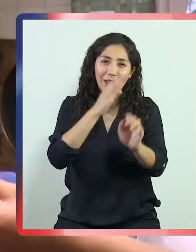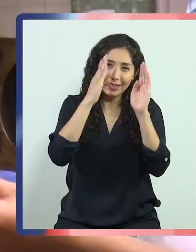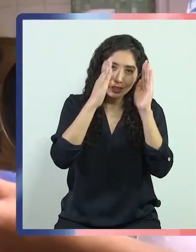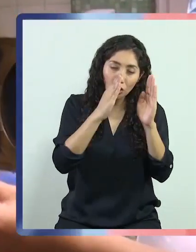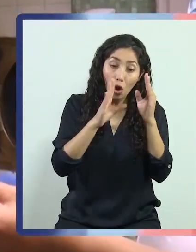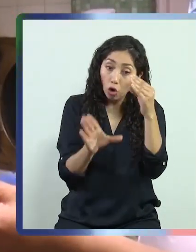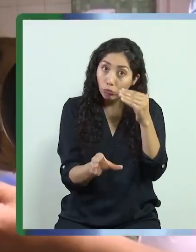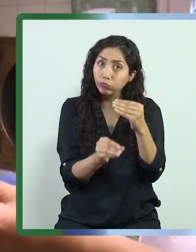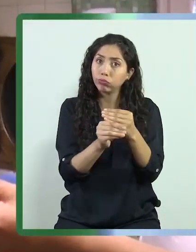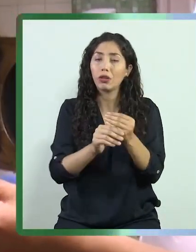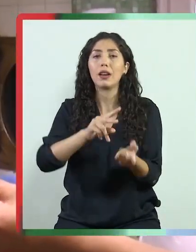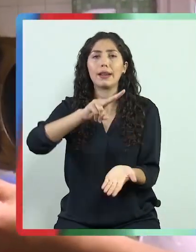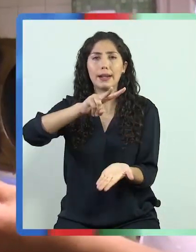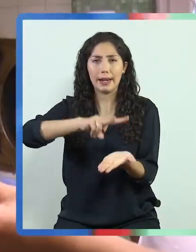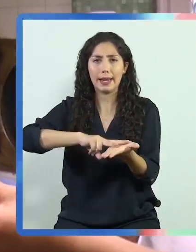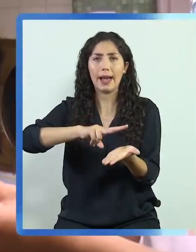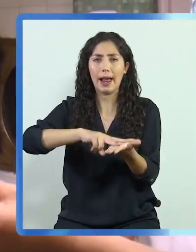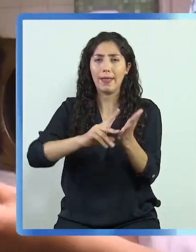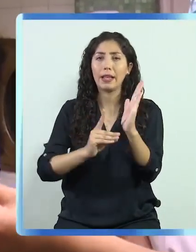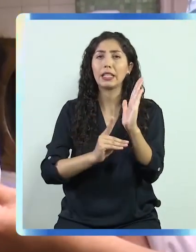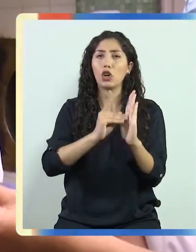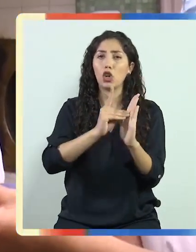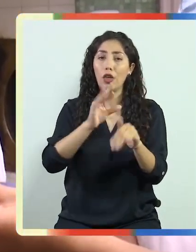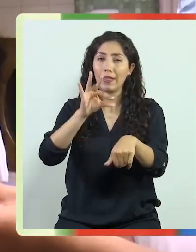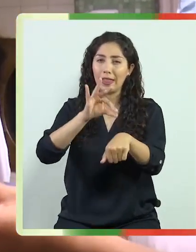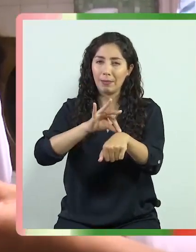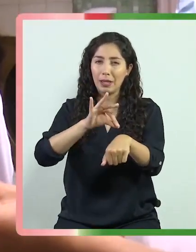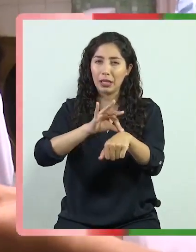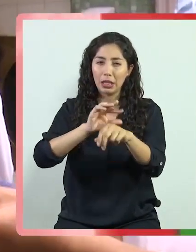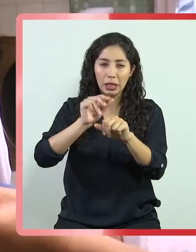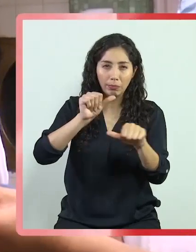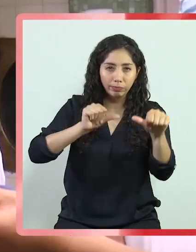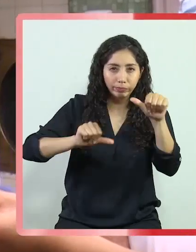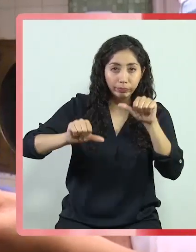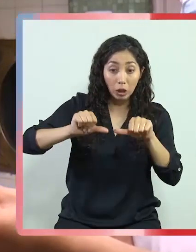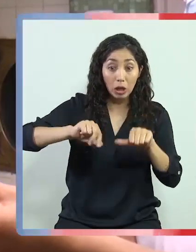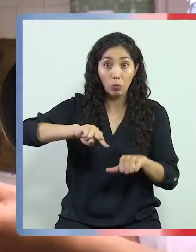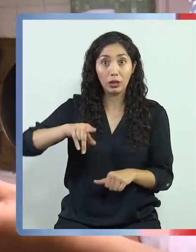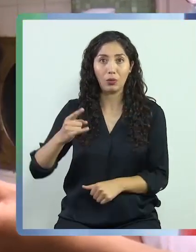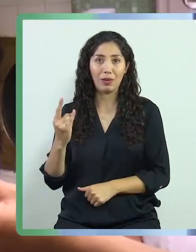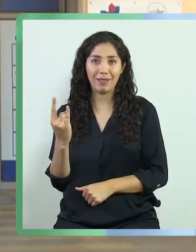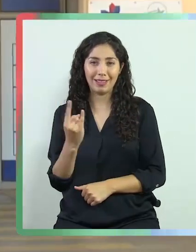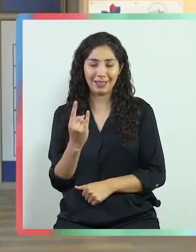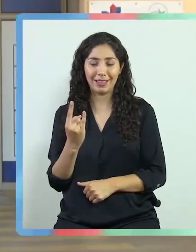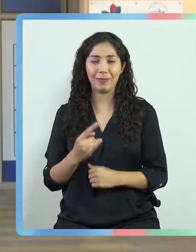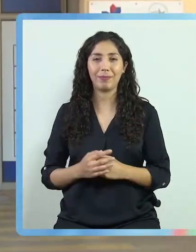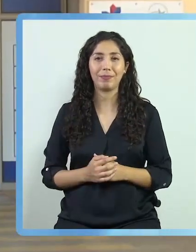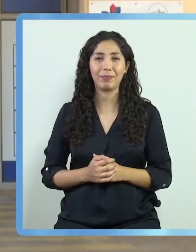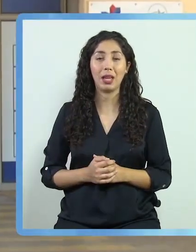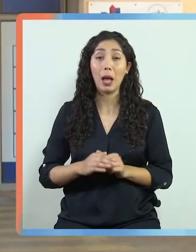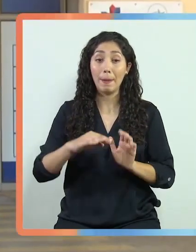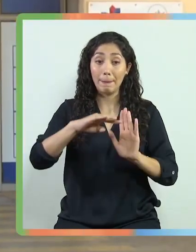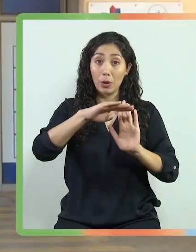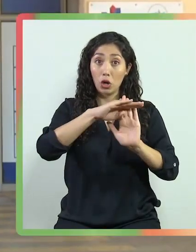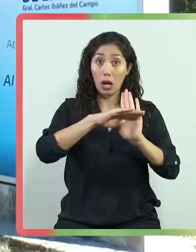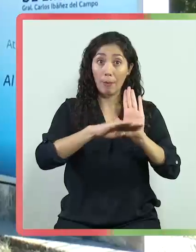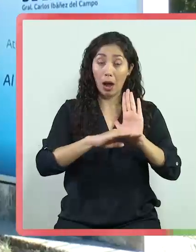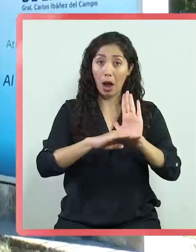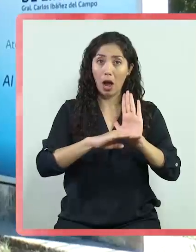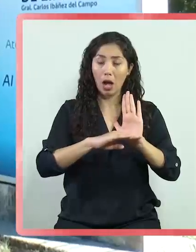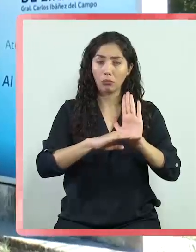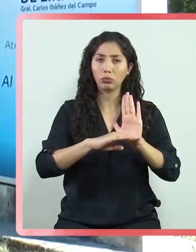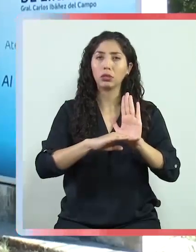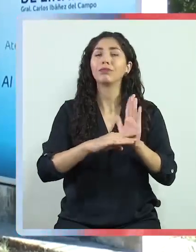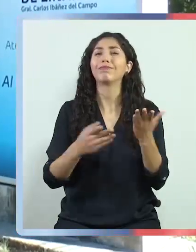una contribución real al desarrollo de la medicina desde nuestra facultad y de nuestra universidad. El programa ha disminuido en la